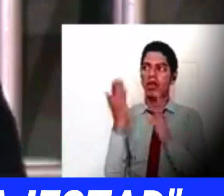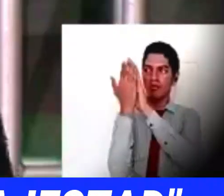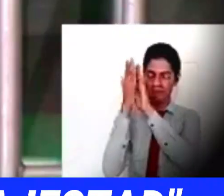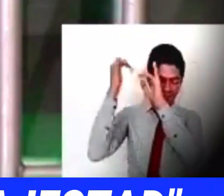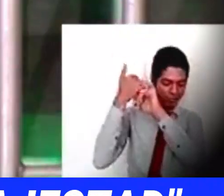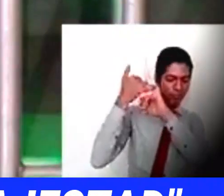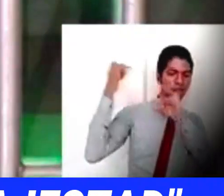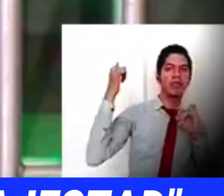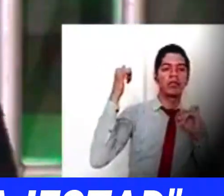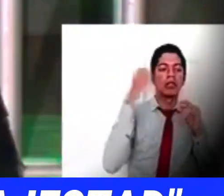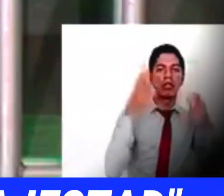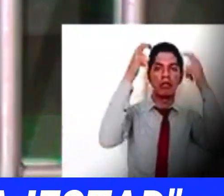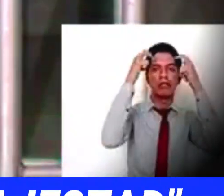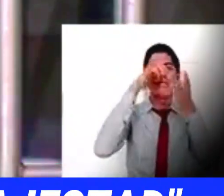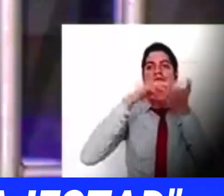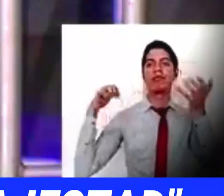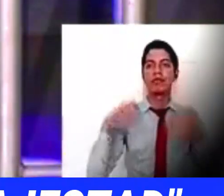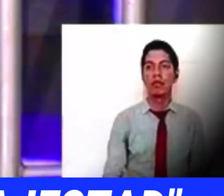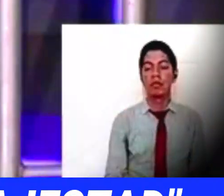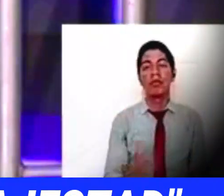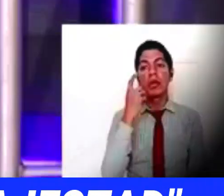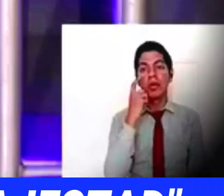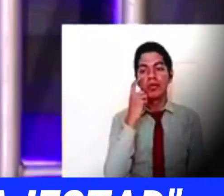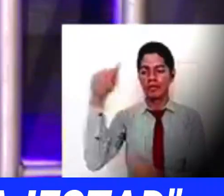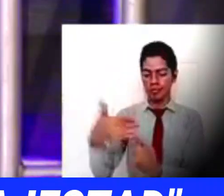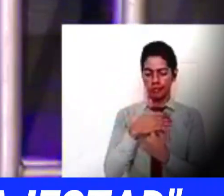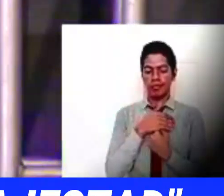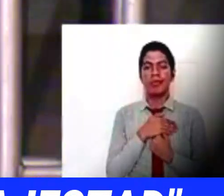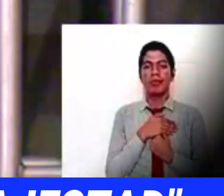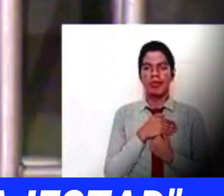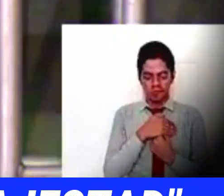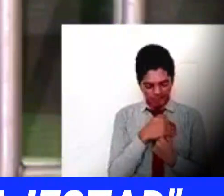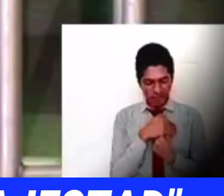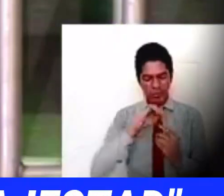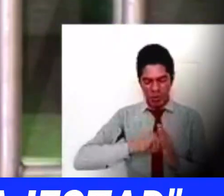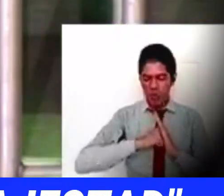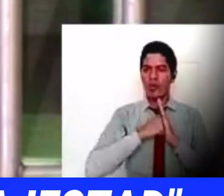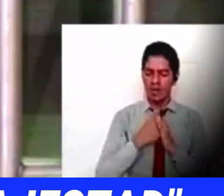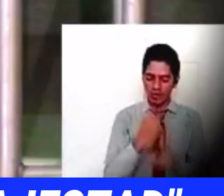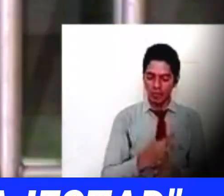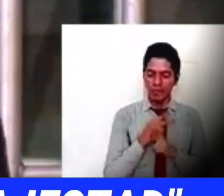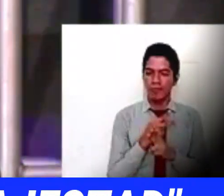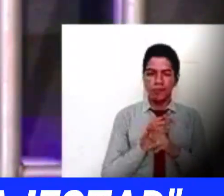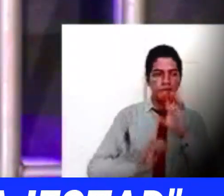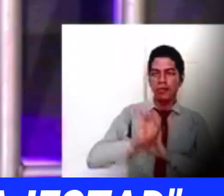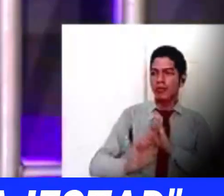bien, retén lo que tienes, retén. Cuida, valora, aprecia. Oh,